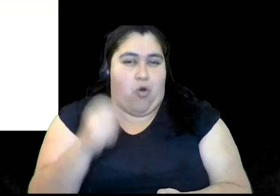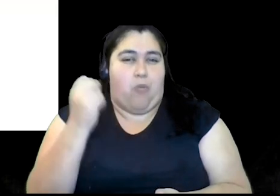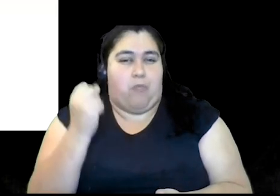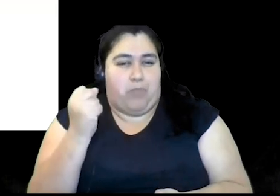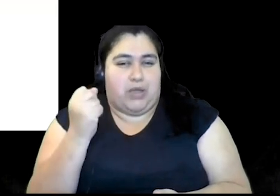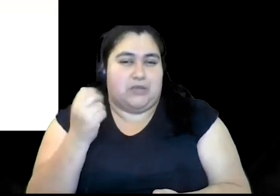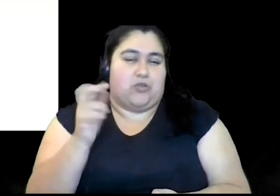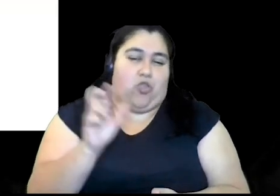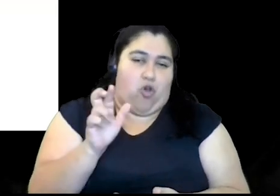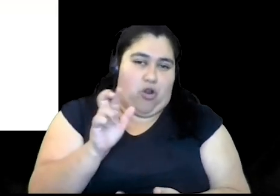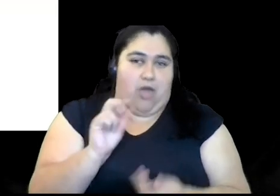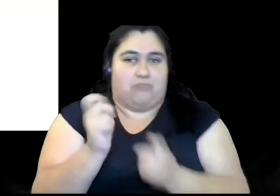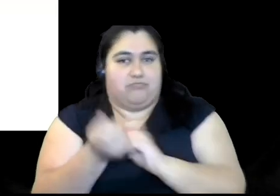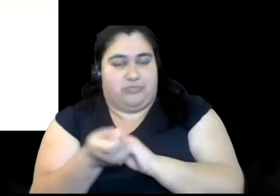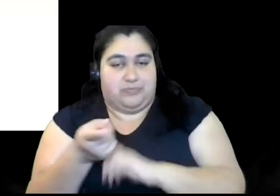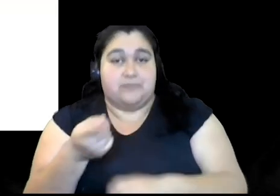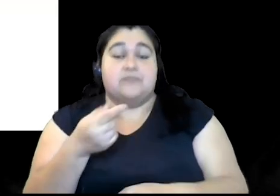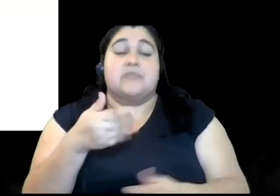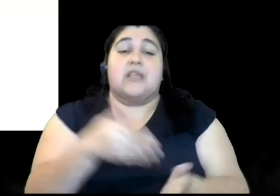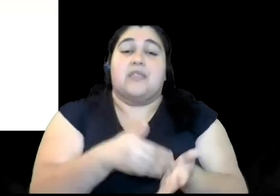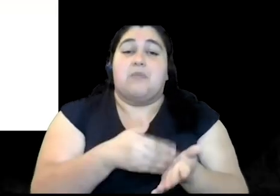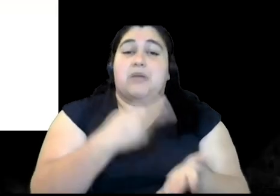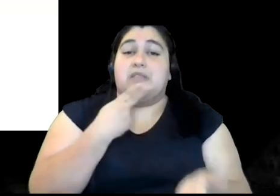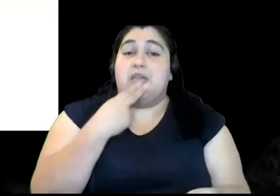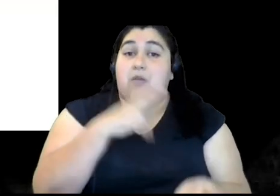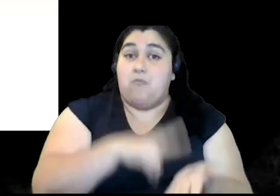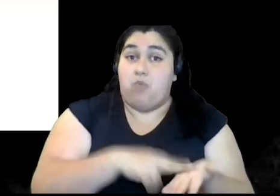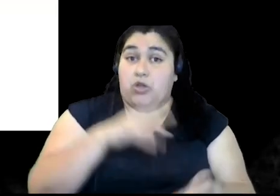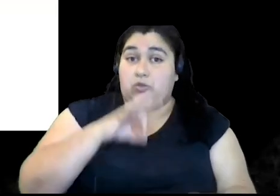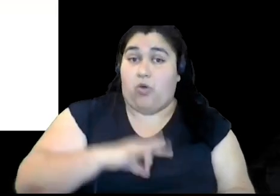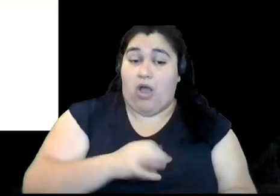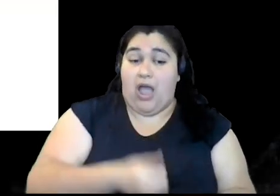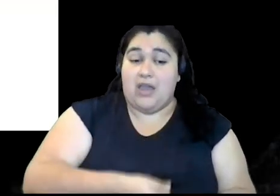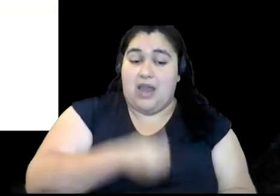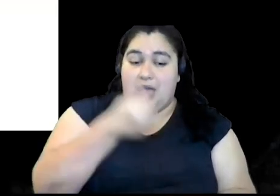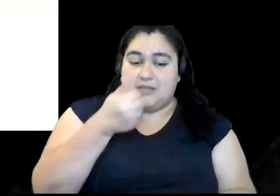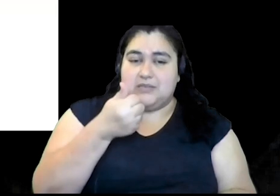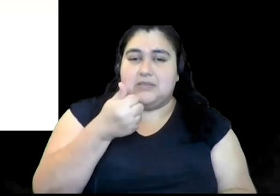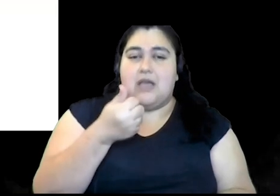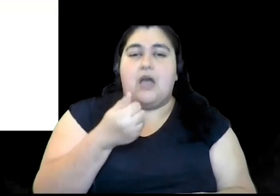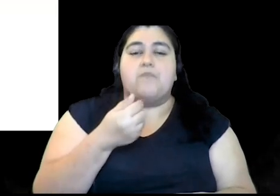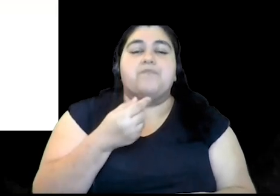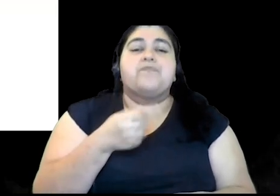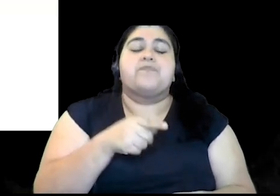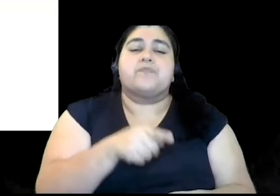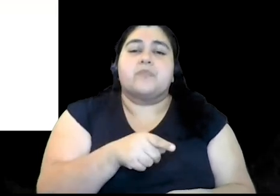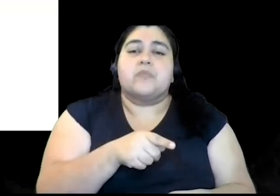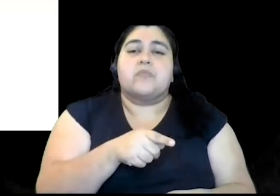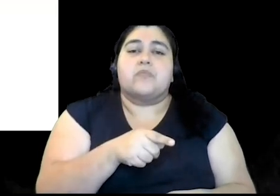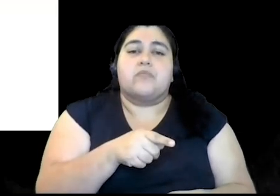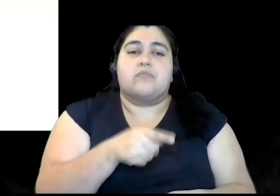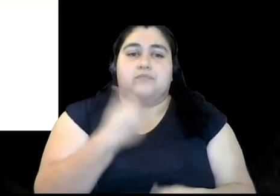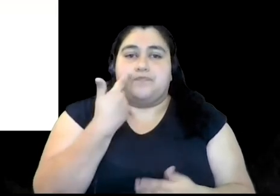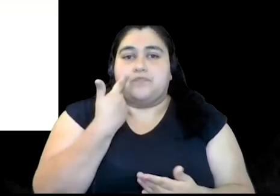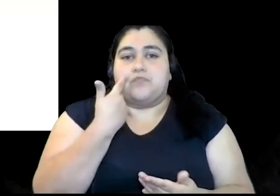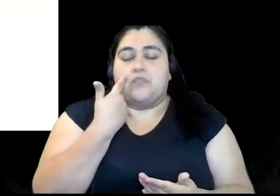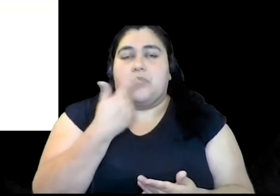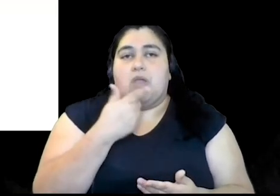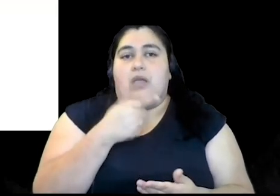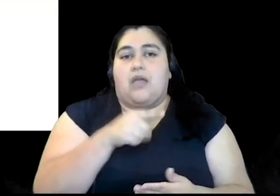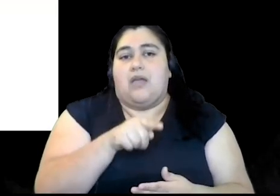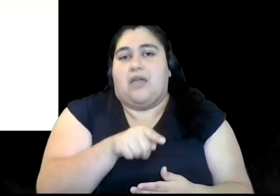Recordemos que en impuesto a las ganancias, los resultados por tenencia no